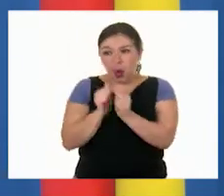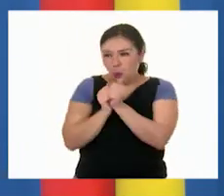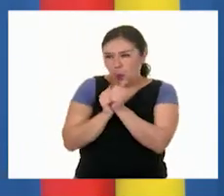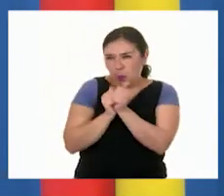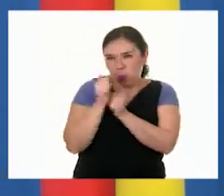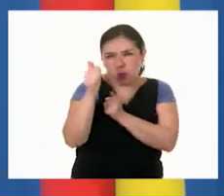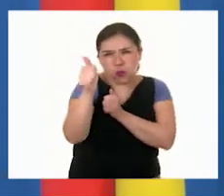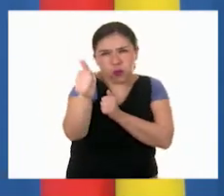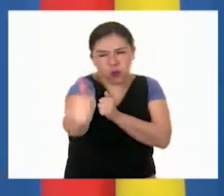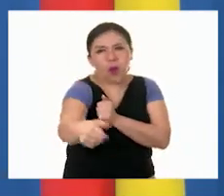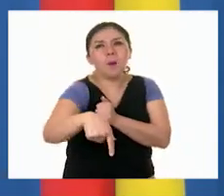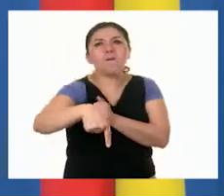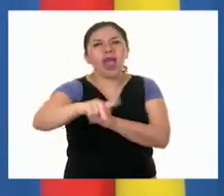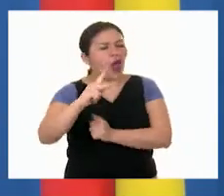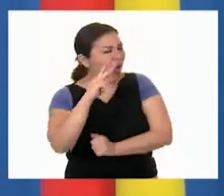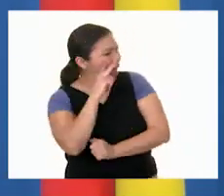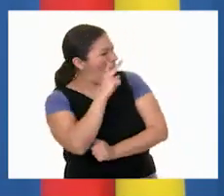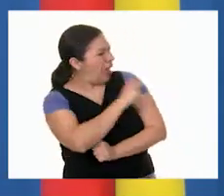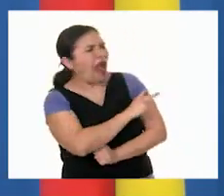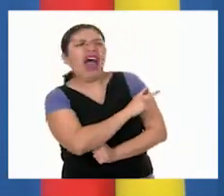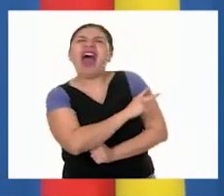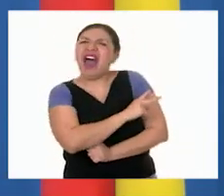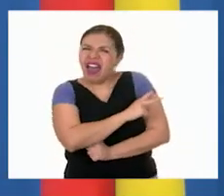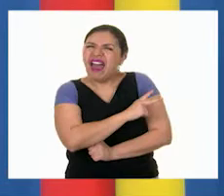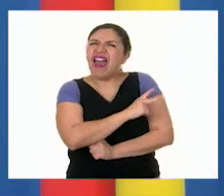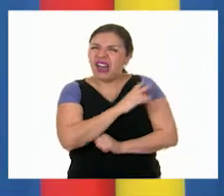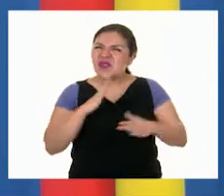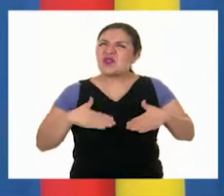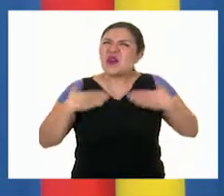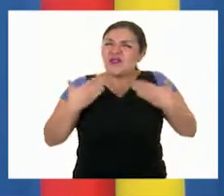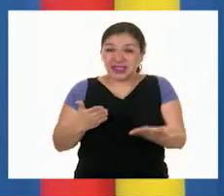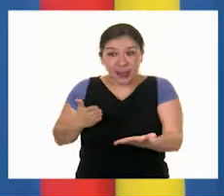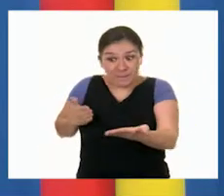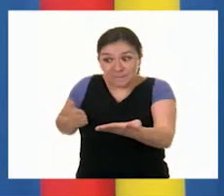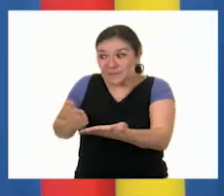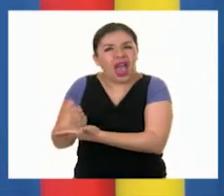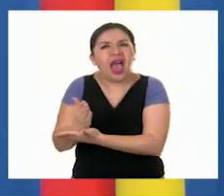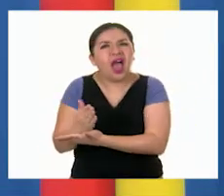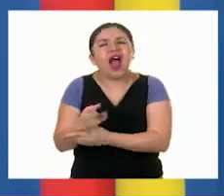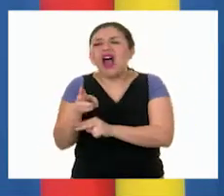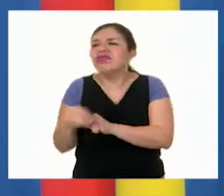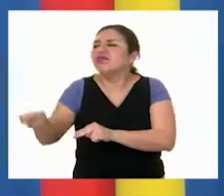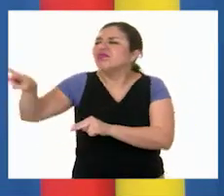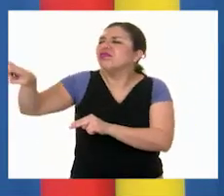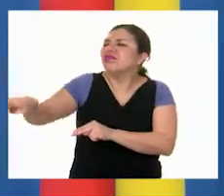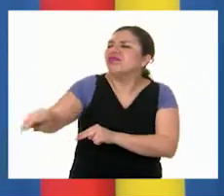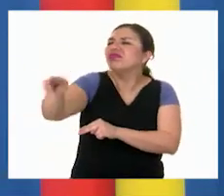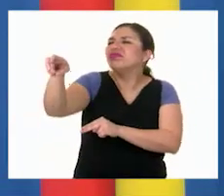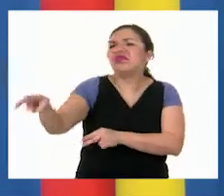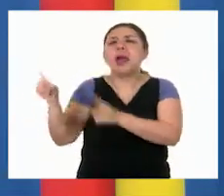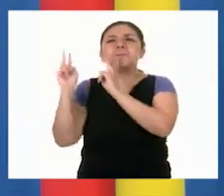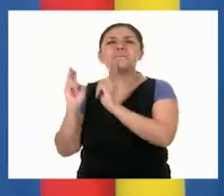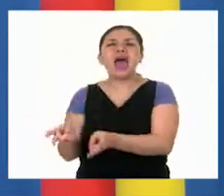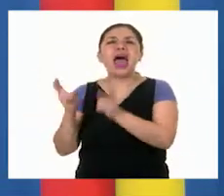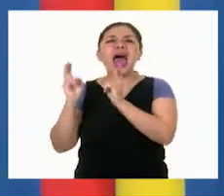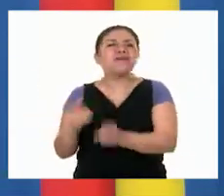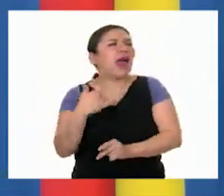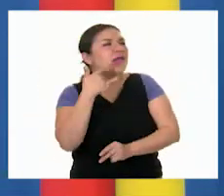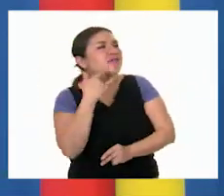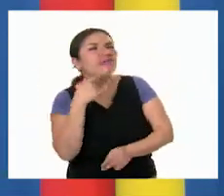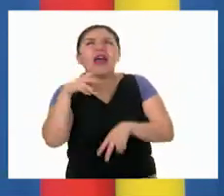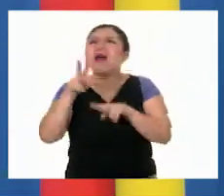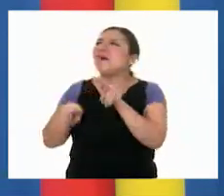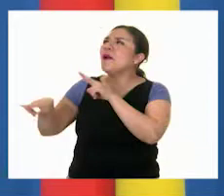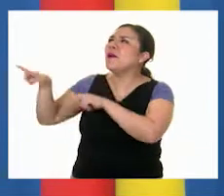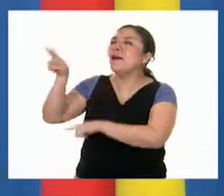adelanta, pero se confía. Y en vez de llegar a la meta, anda por ahí platicando y chachareando, y que si por